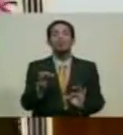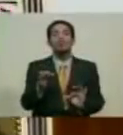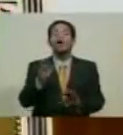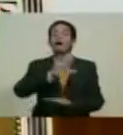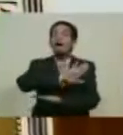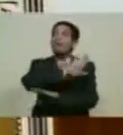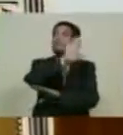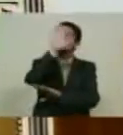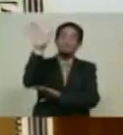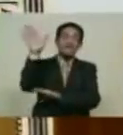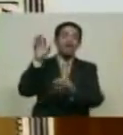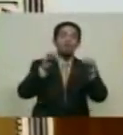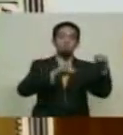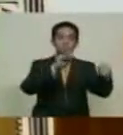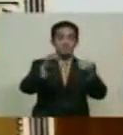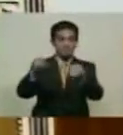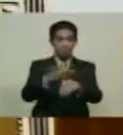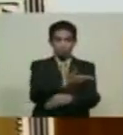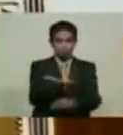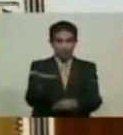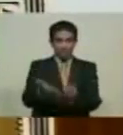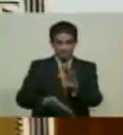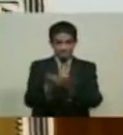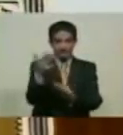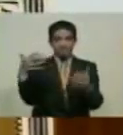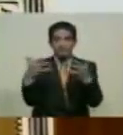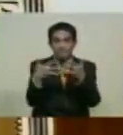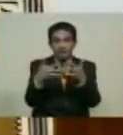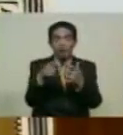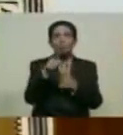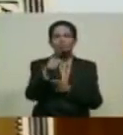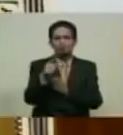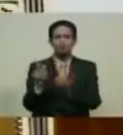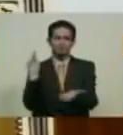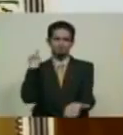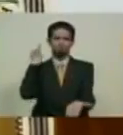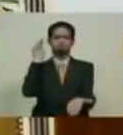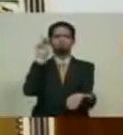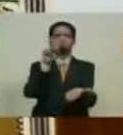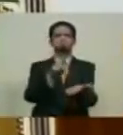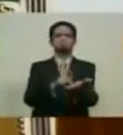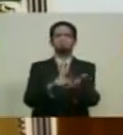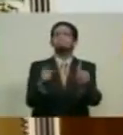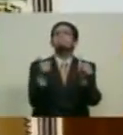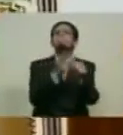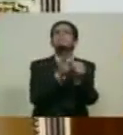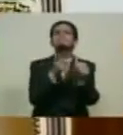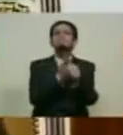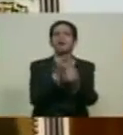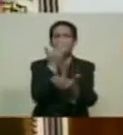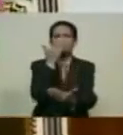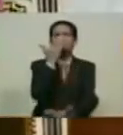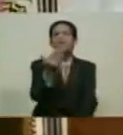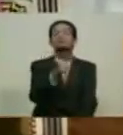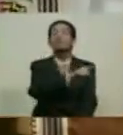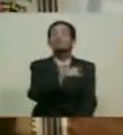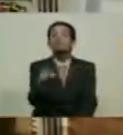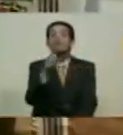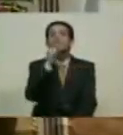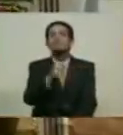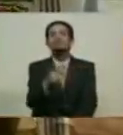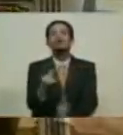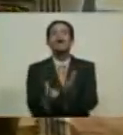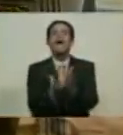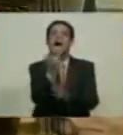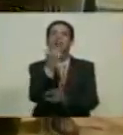los convoque a la batalla por Venezuela, ahí estarán ustedes de primero. Ustedes son el árbol de